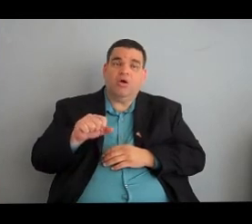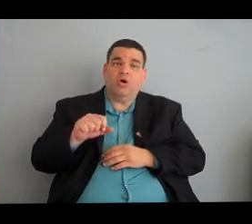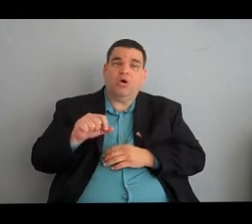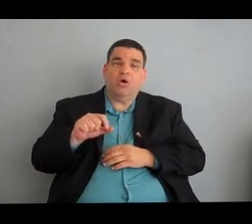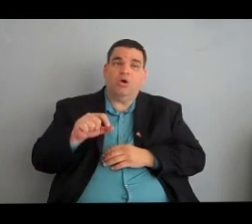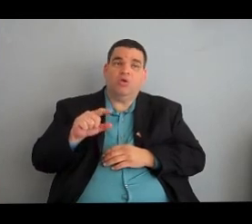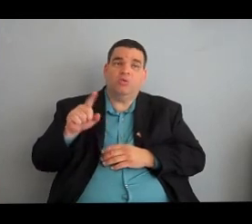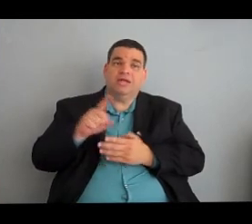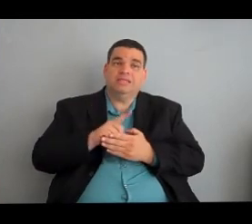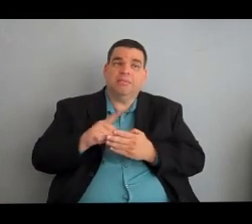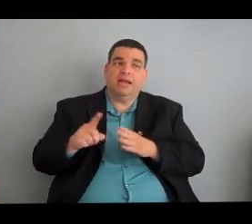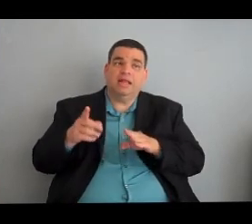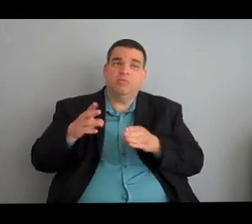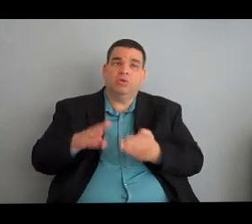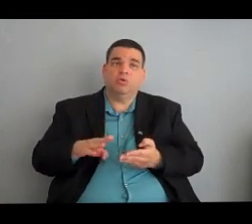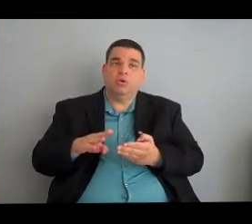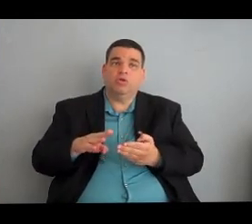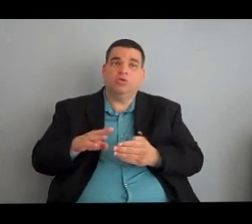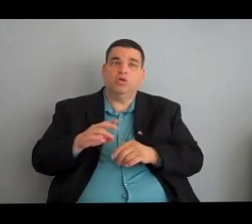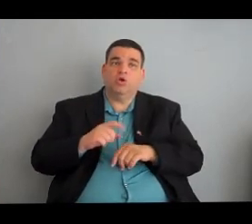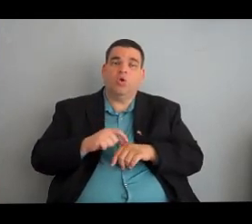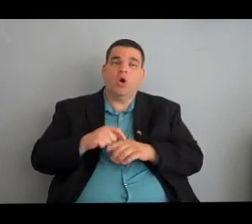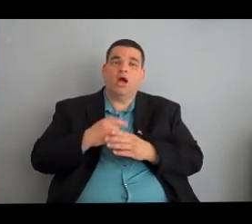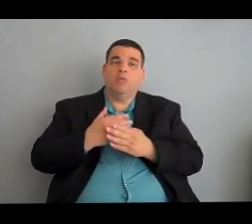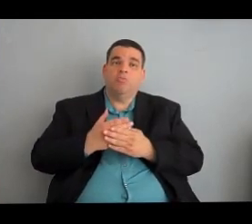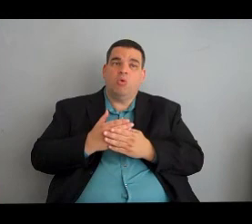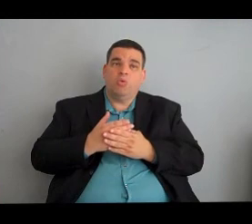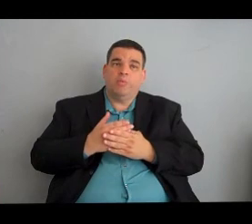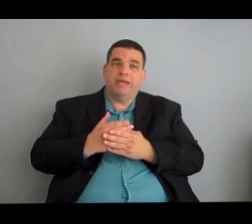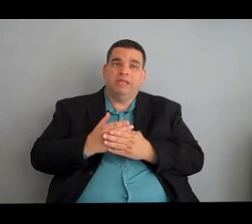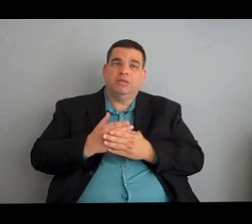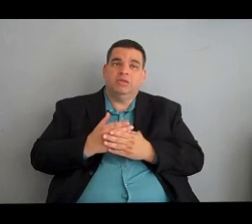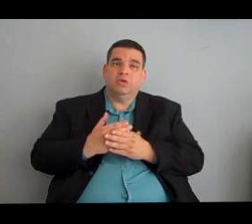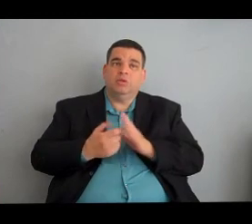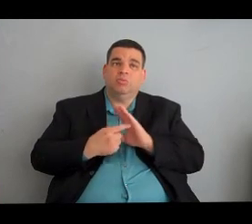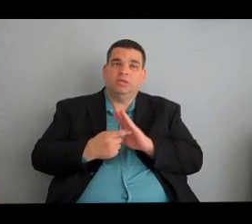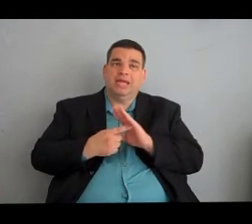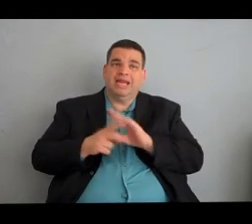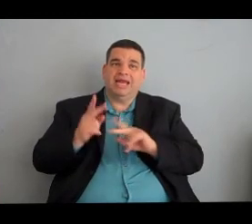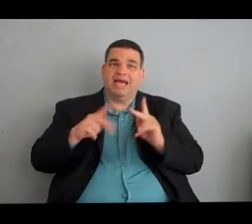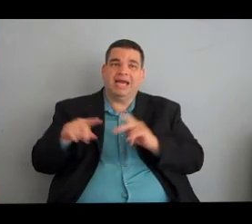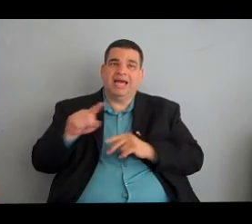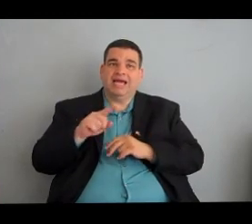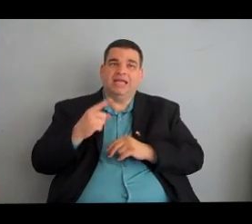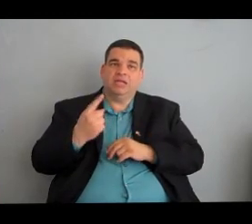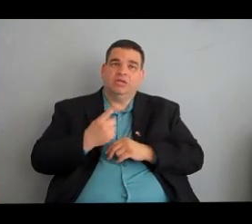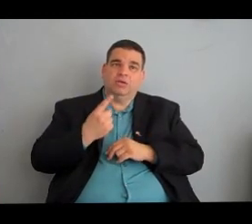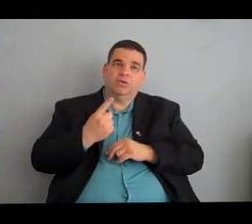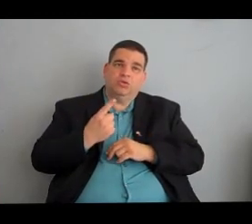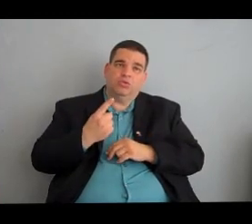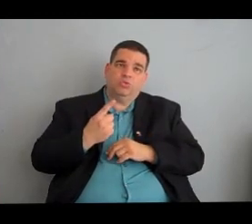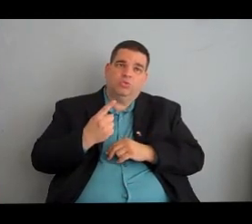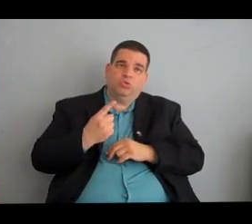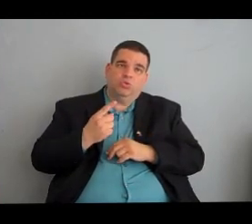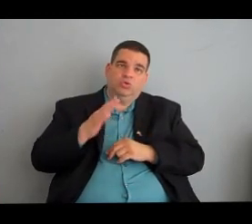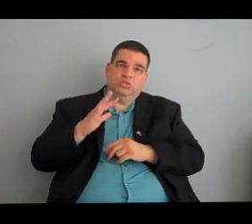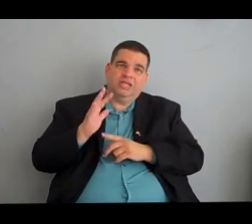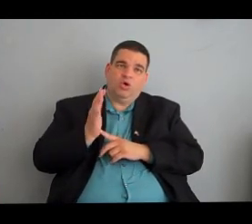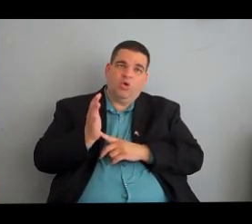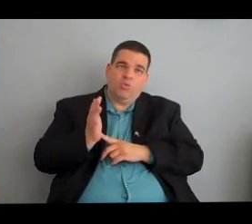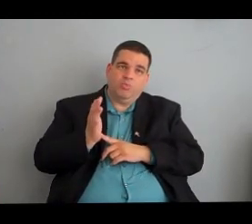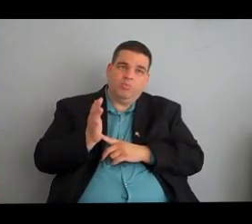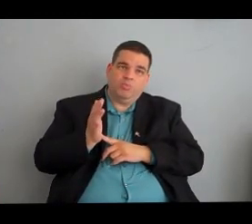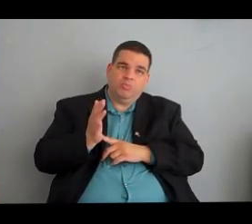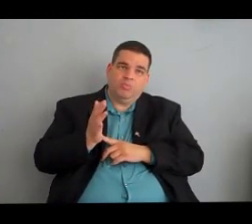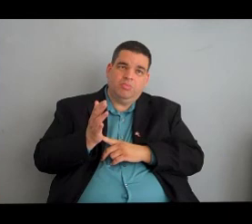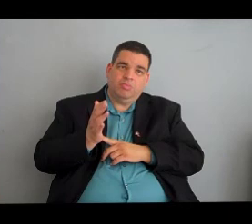momento de exponerla al público, simplemente lo que estuve fueron 5 minutos porque tenía que cubrir un compromiso.